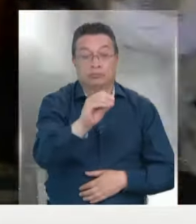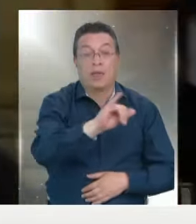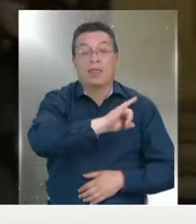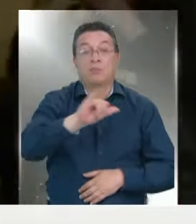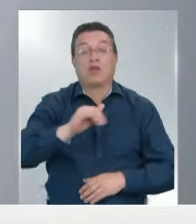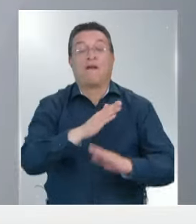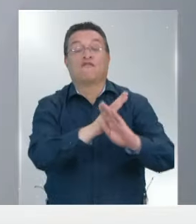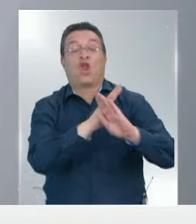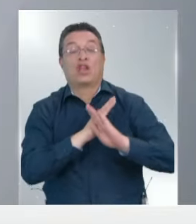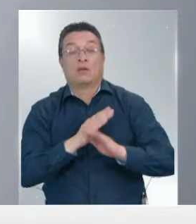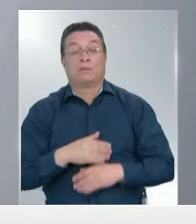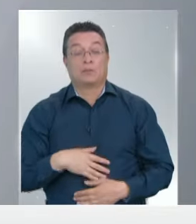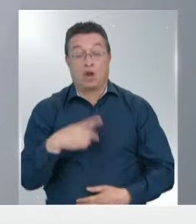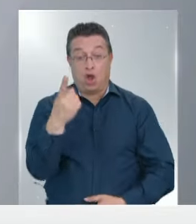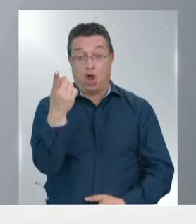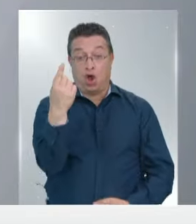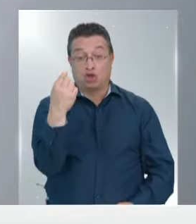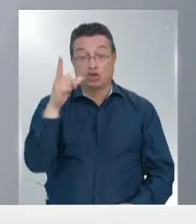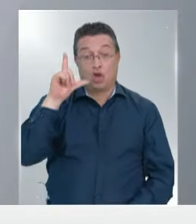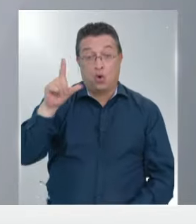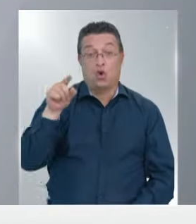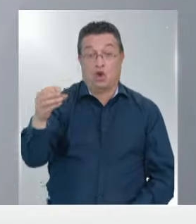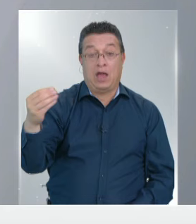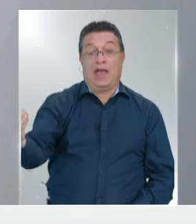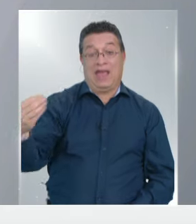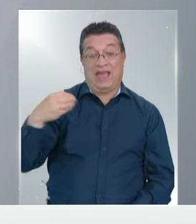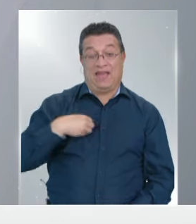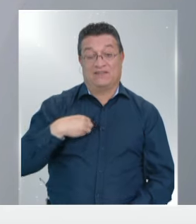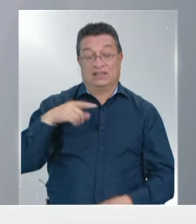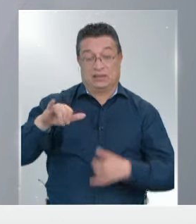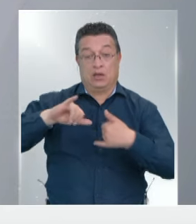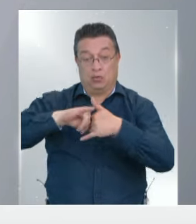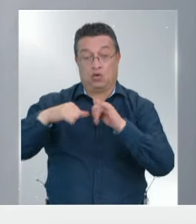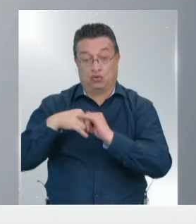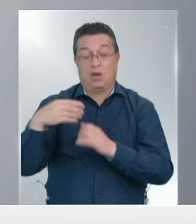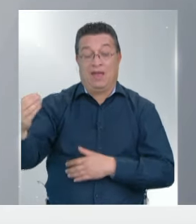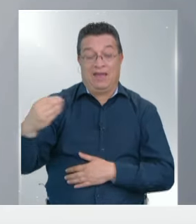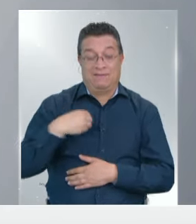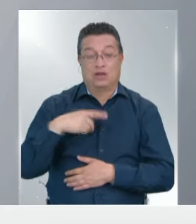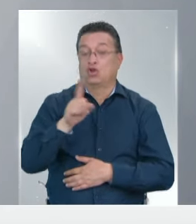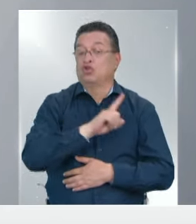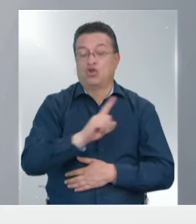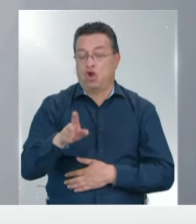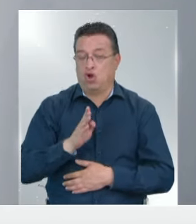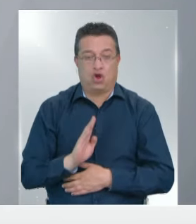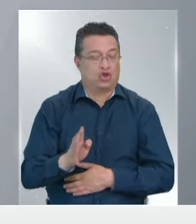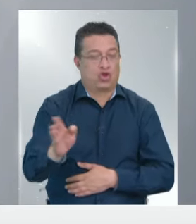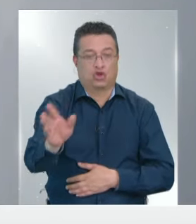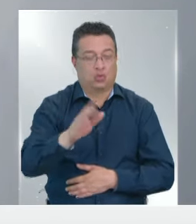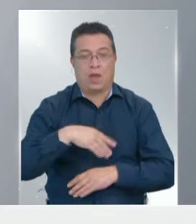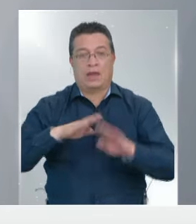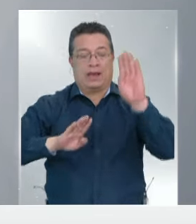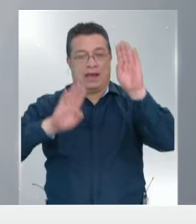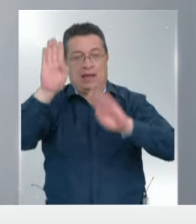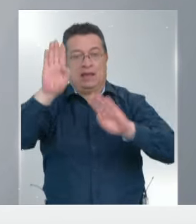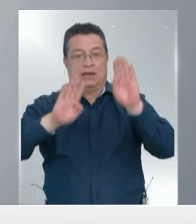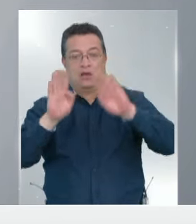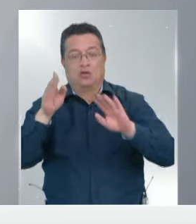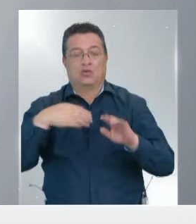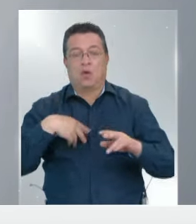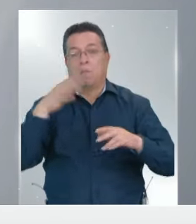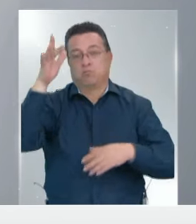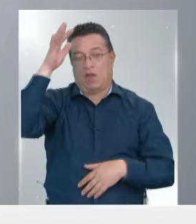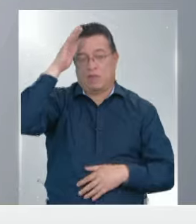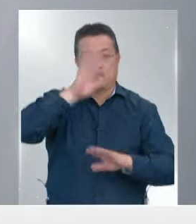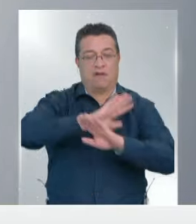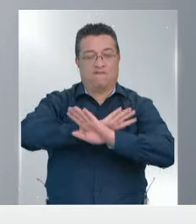bloquearlo. El día 11 de julio, ella me notificó por mensaje de WhatsApp que no seguiría adelante con su candidatura por Puente